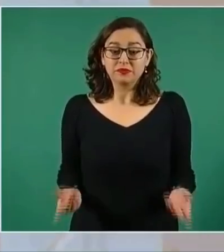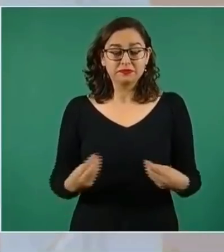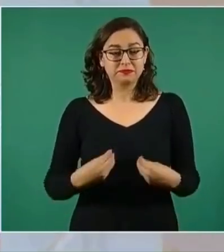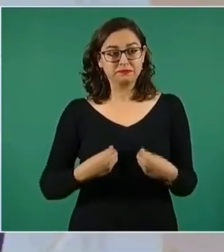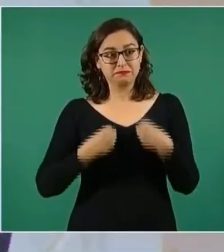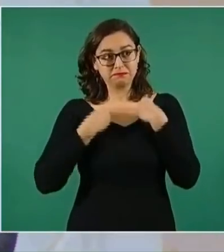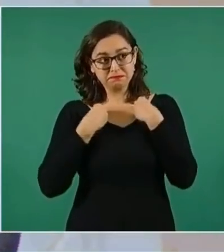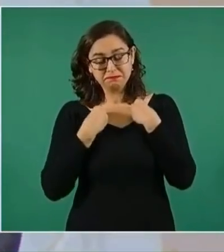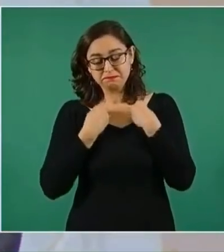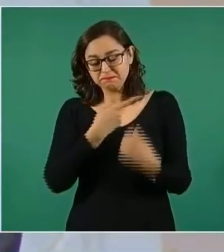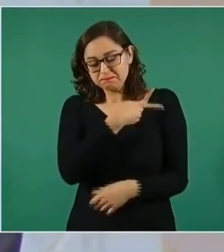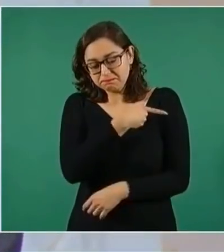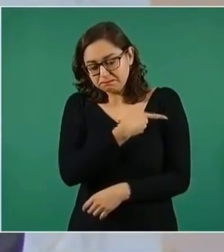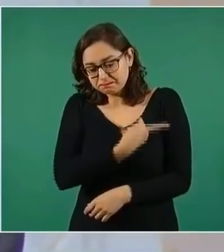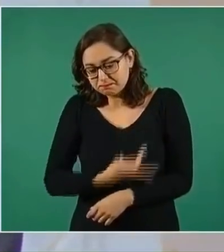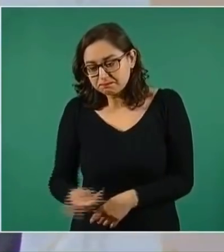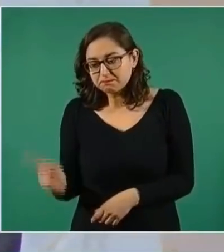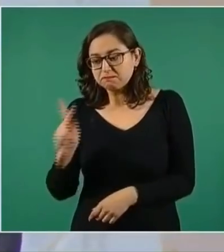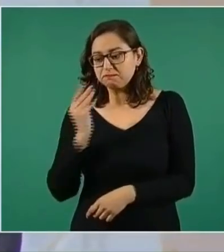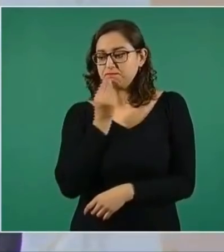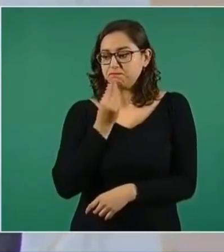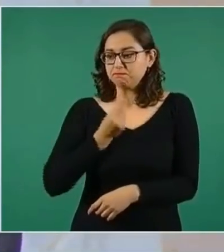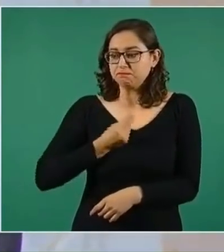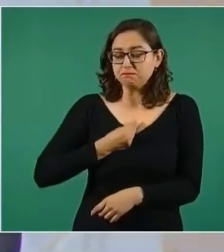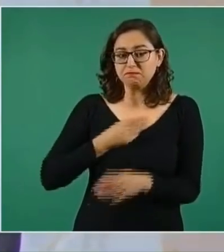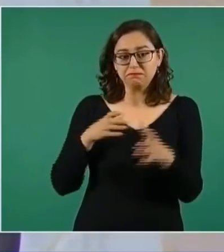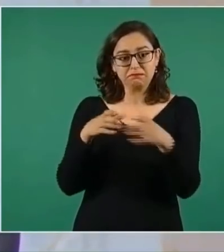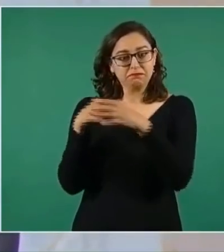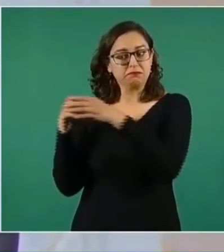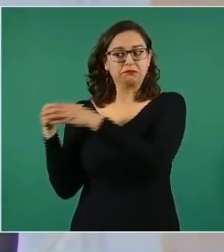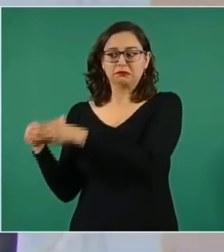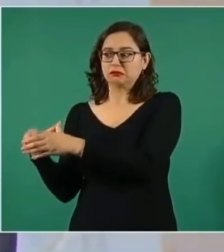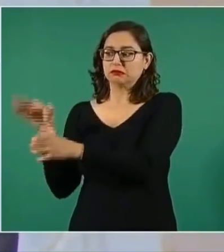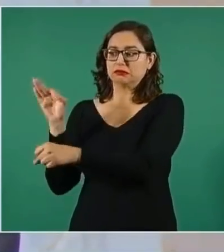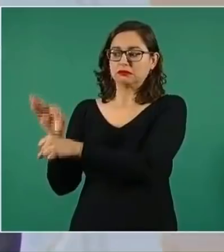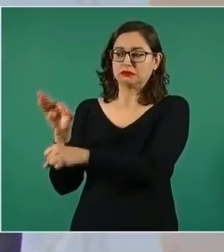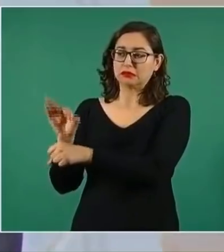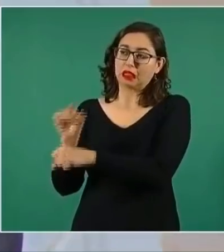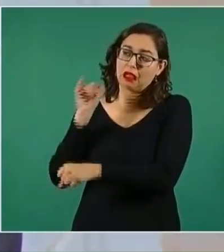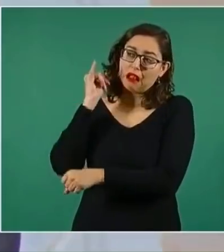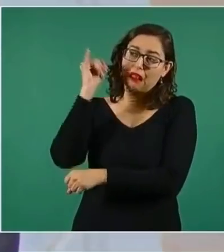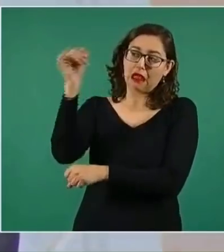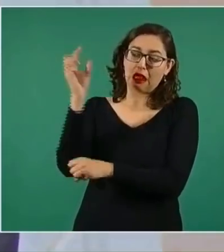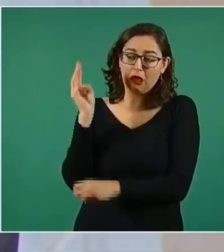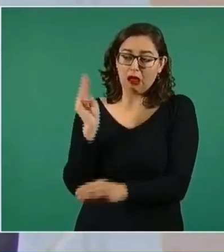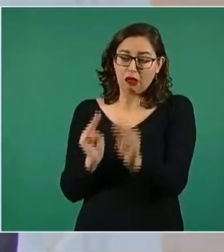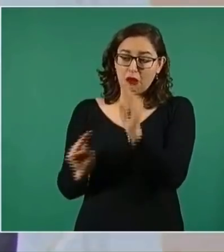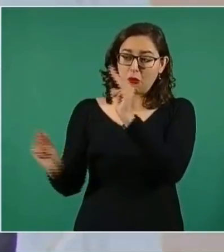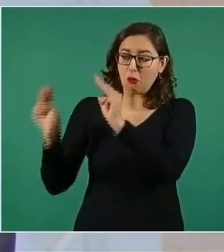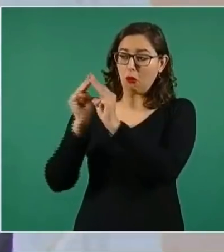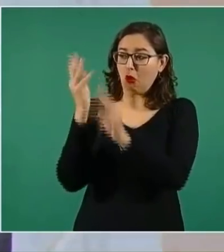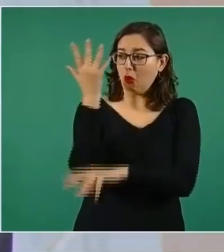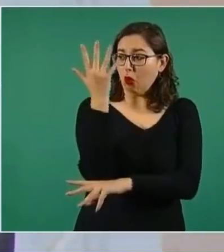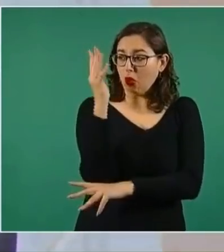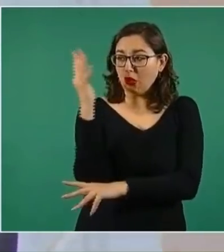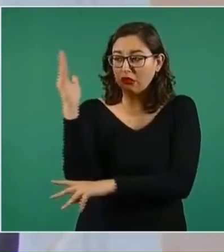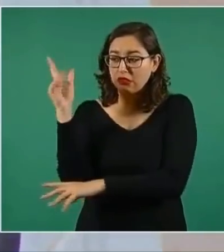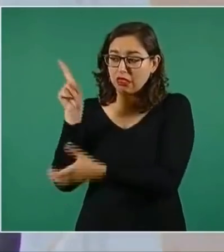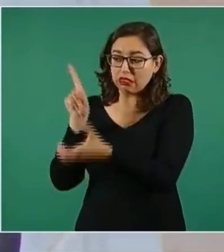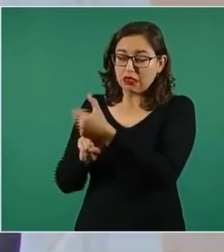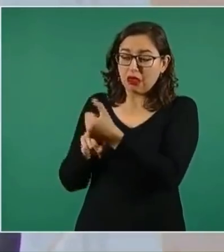sobrevivir en la pobreza, en zonas de refugio, en la sierra, los pantanos o en la